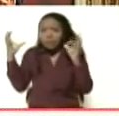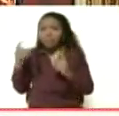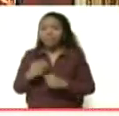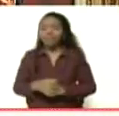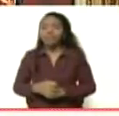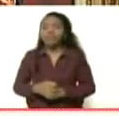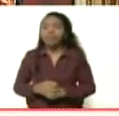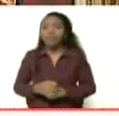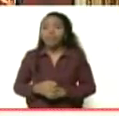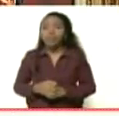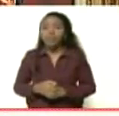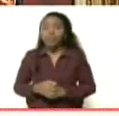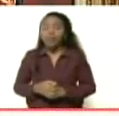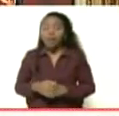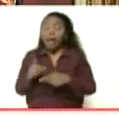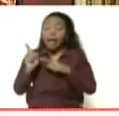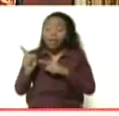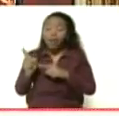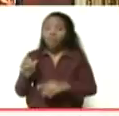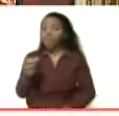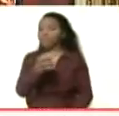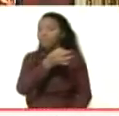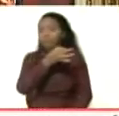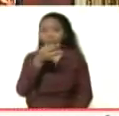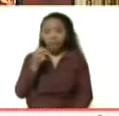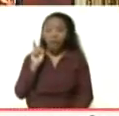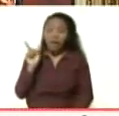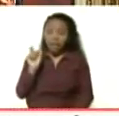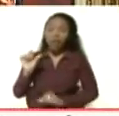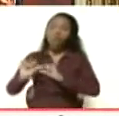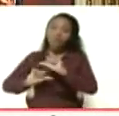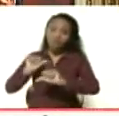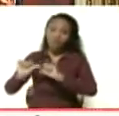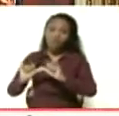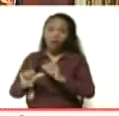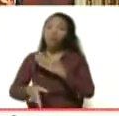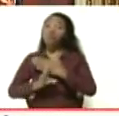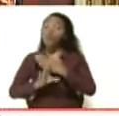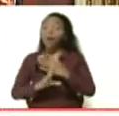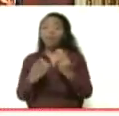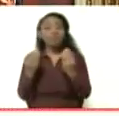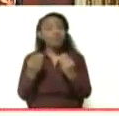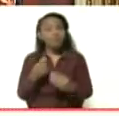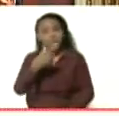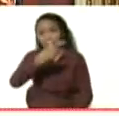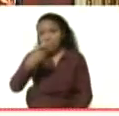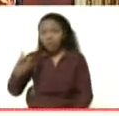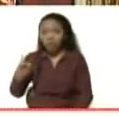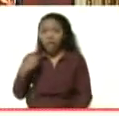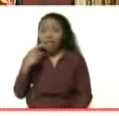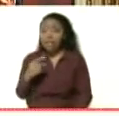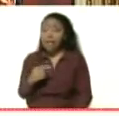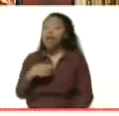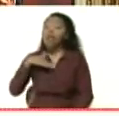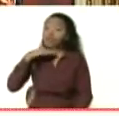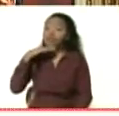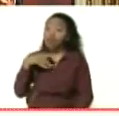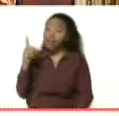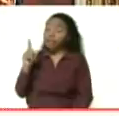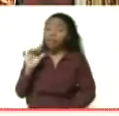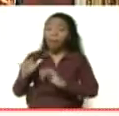perturbaciones, fue exitoso, fue productivo. Y todavía mucha gente queda, el petro rinde mucho, la gente va a